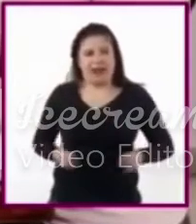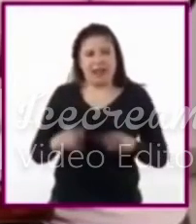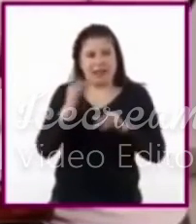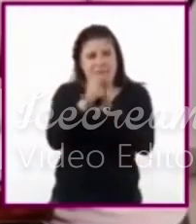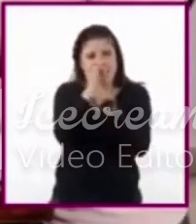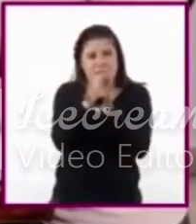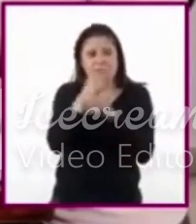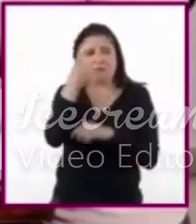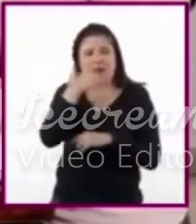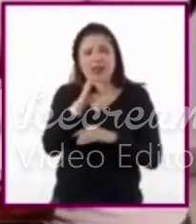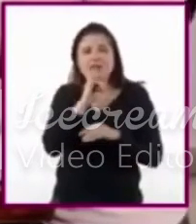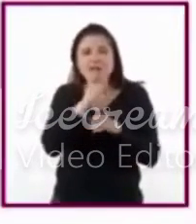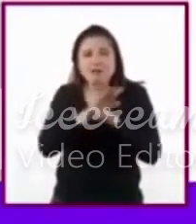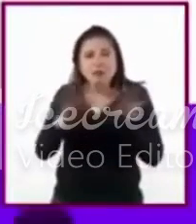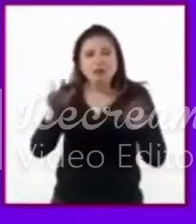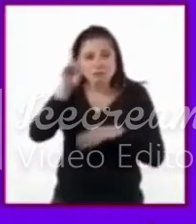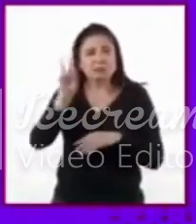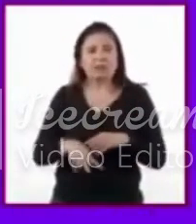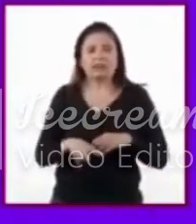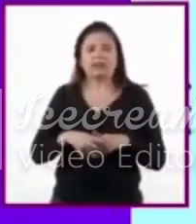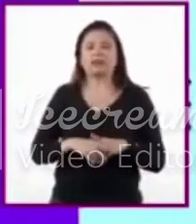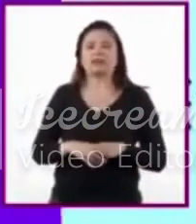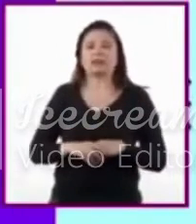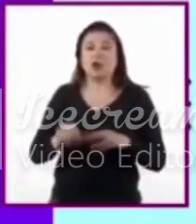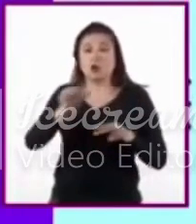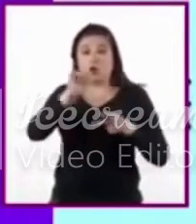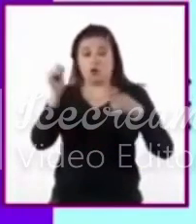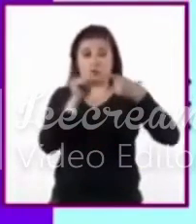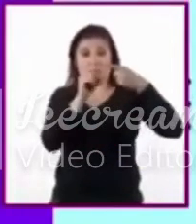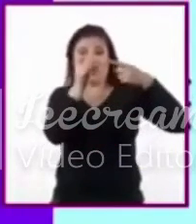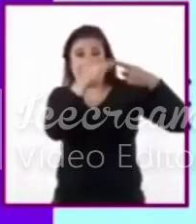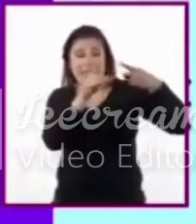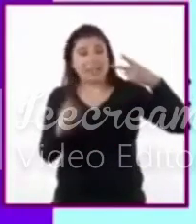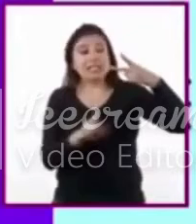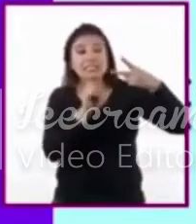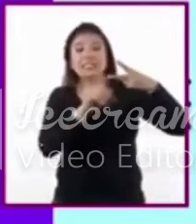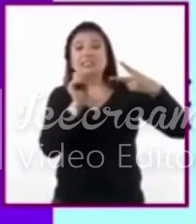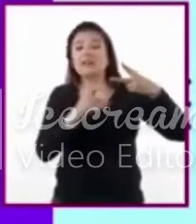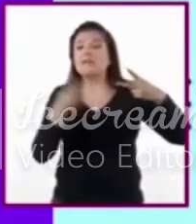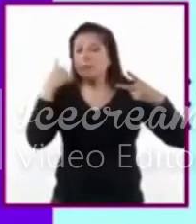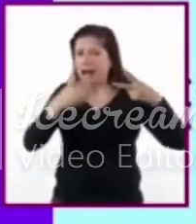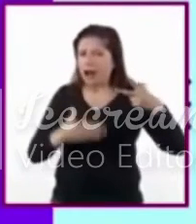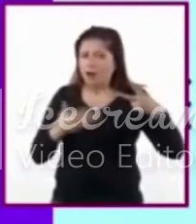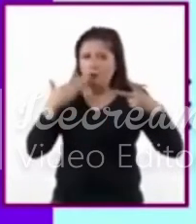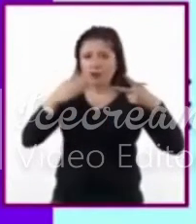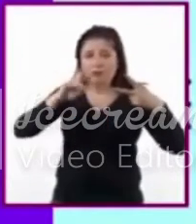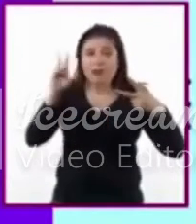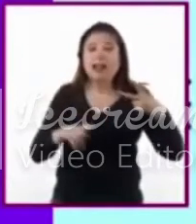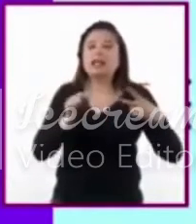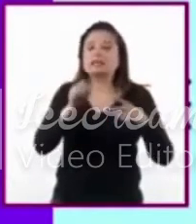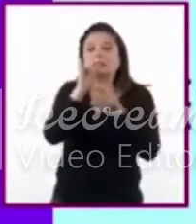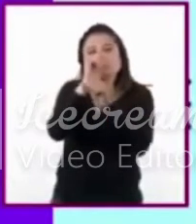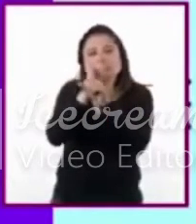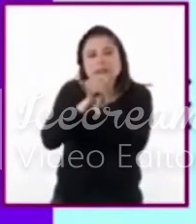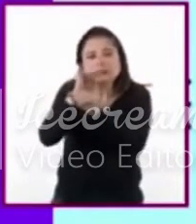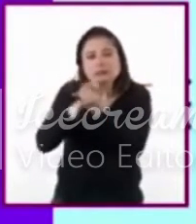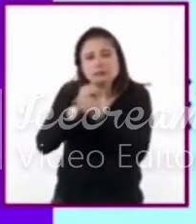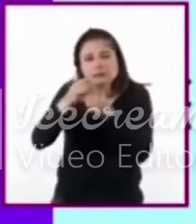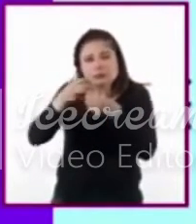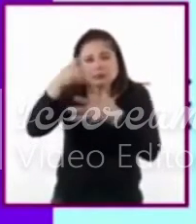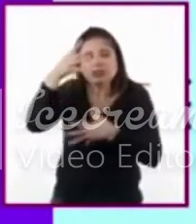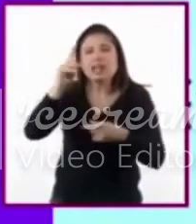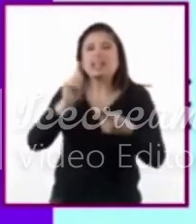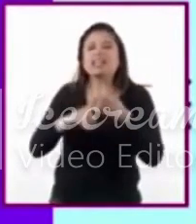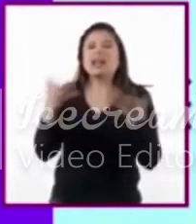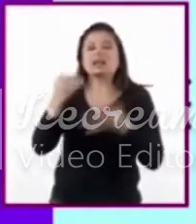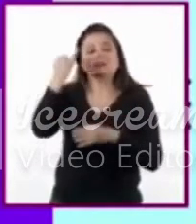de internet sea fiable. otra manera de verificar que la información sea fiable es inspeccionar en la página quiénes son